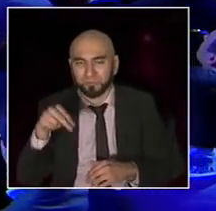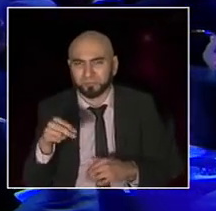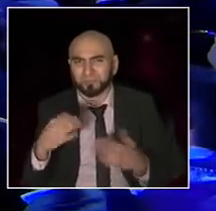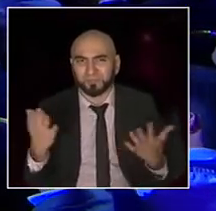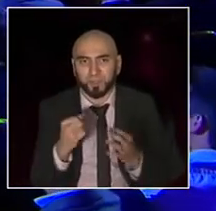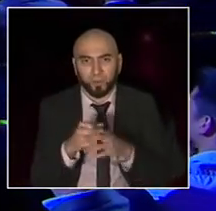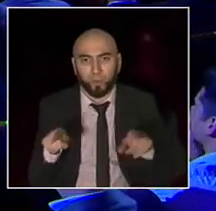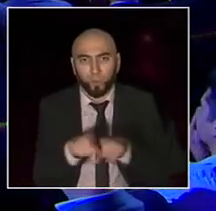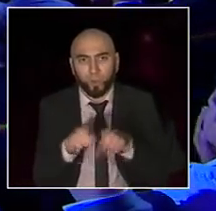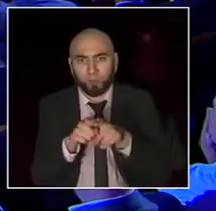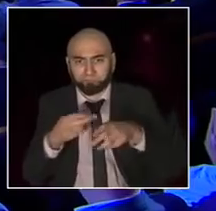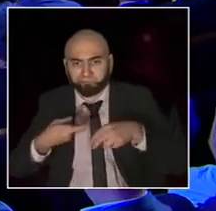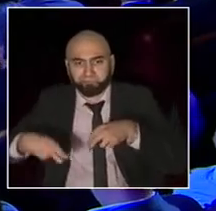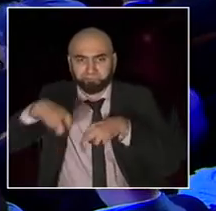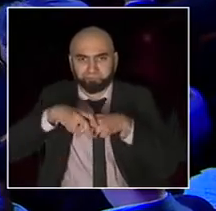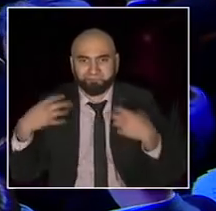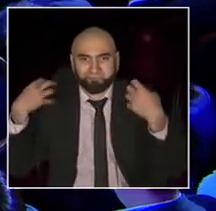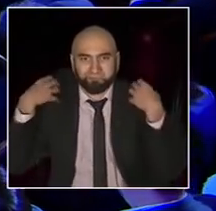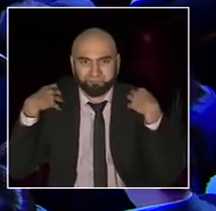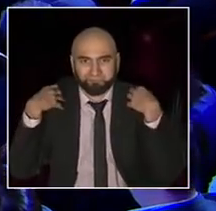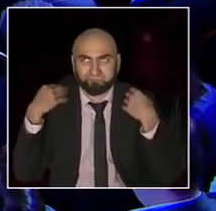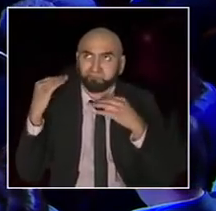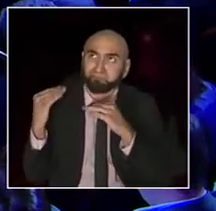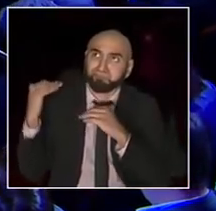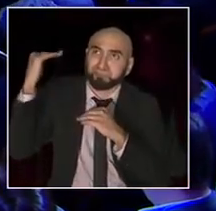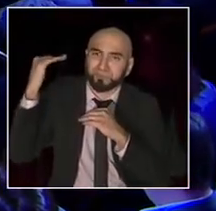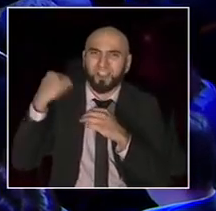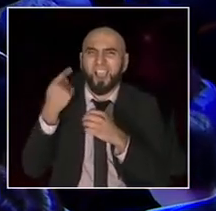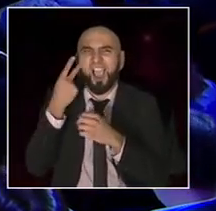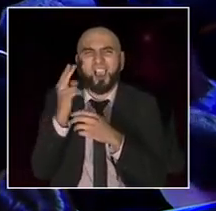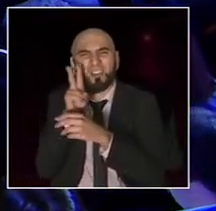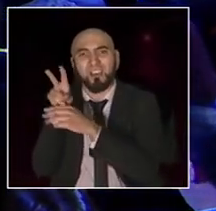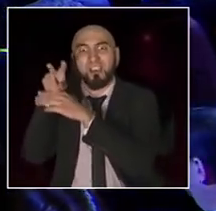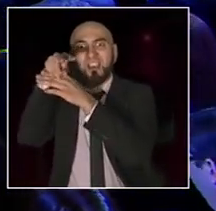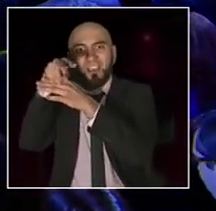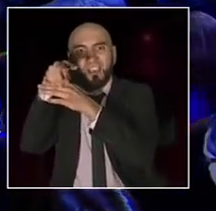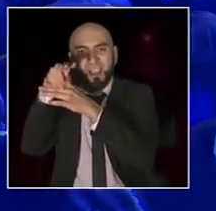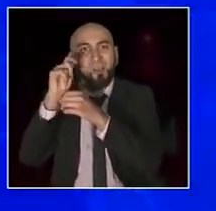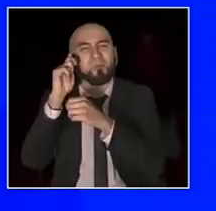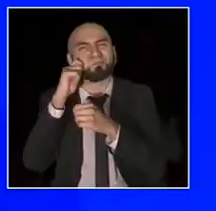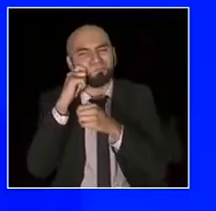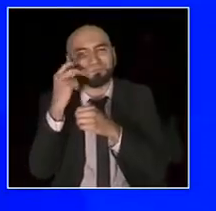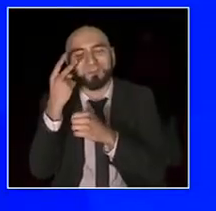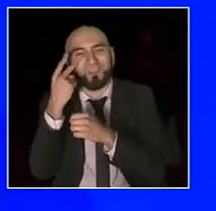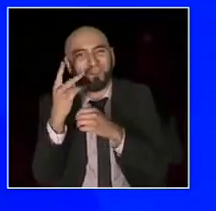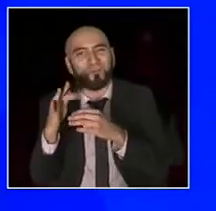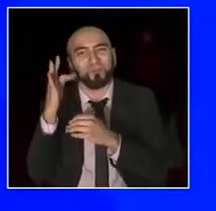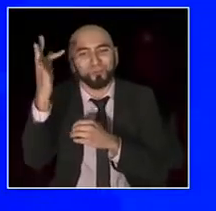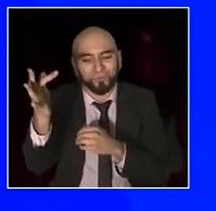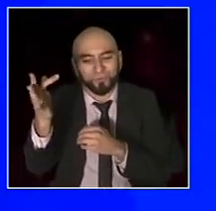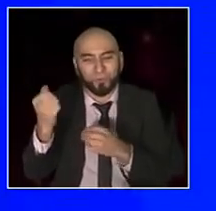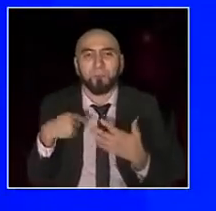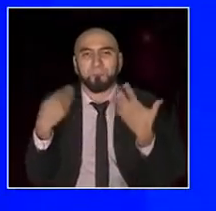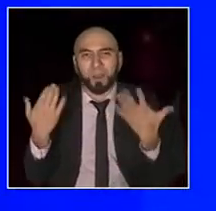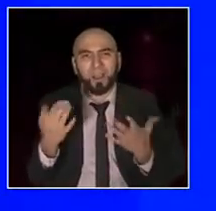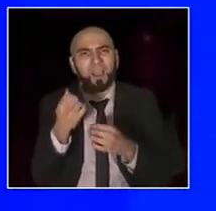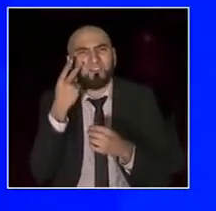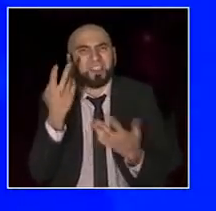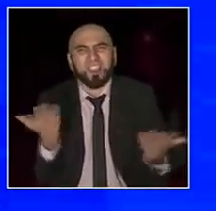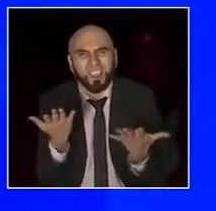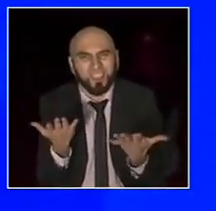de gigantes, para ver qué hay más allá del horizonte, para escudriñar qué nos trae el